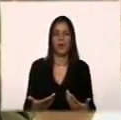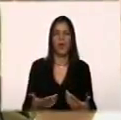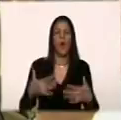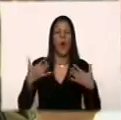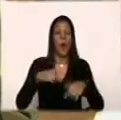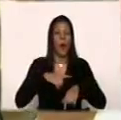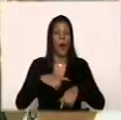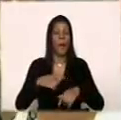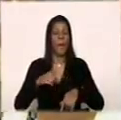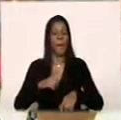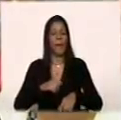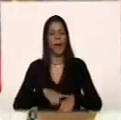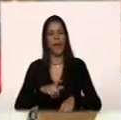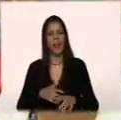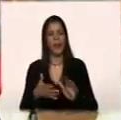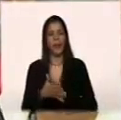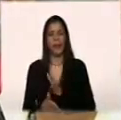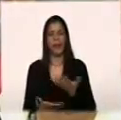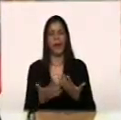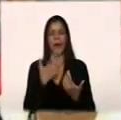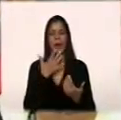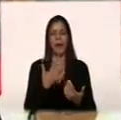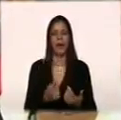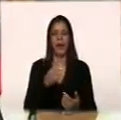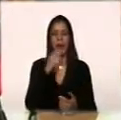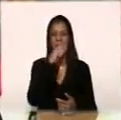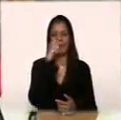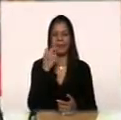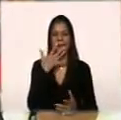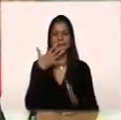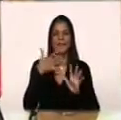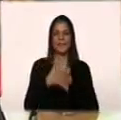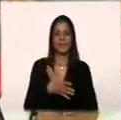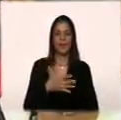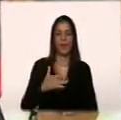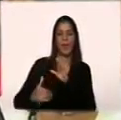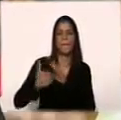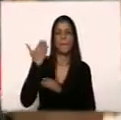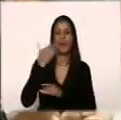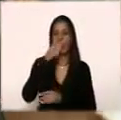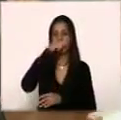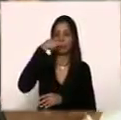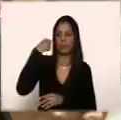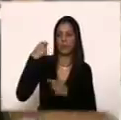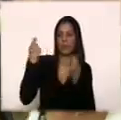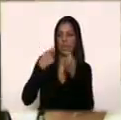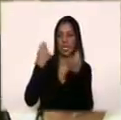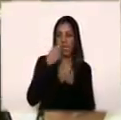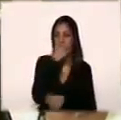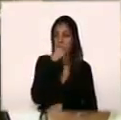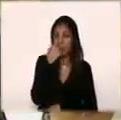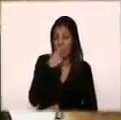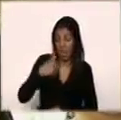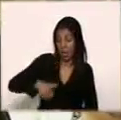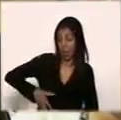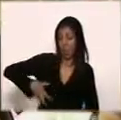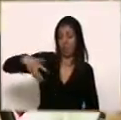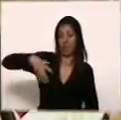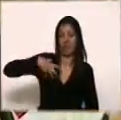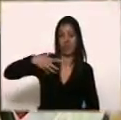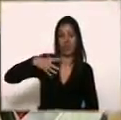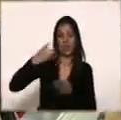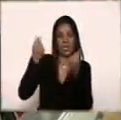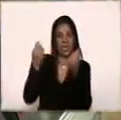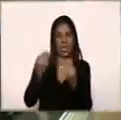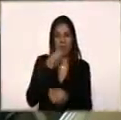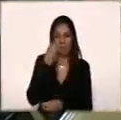hecho, el derrumbe total del modelo rentista, parásito, capitalista, que intentó mantenerse